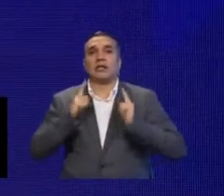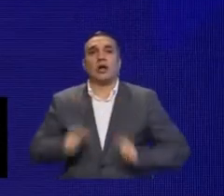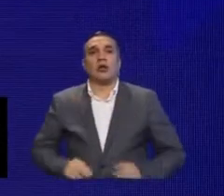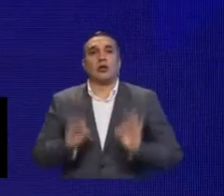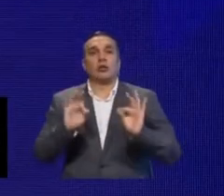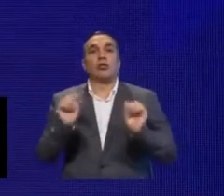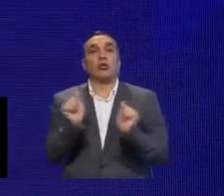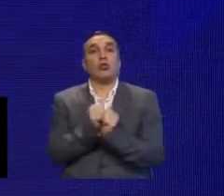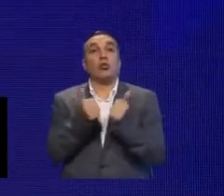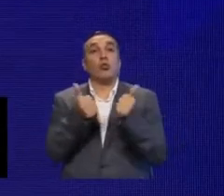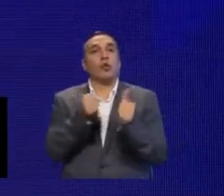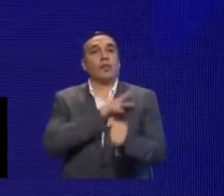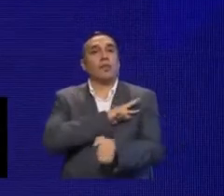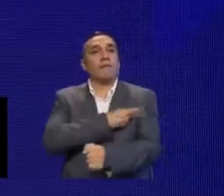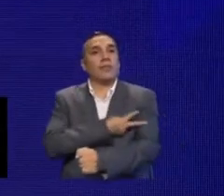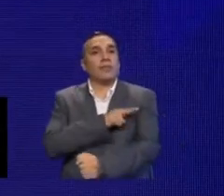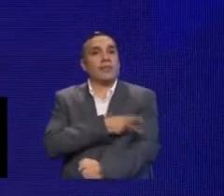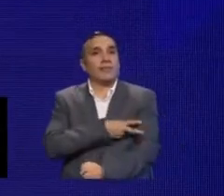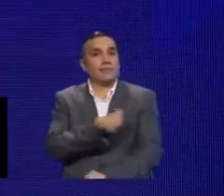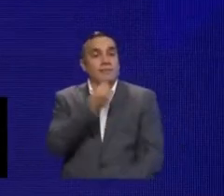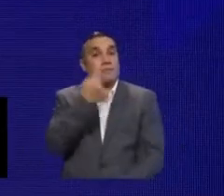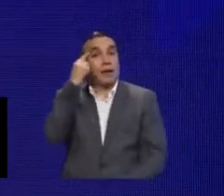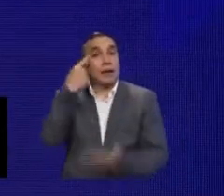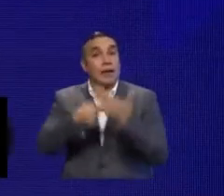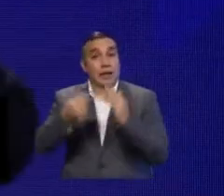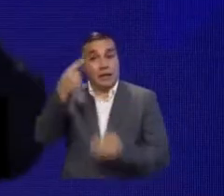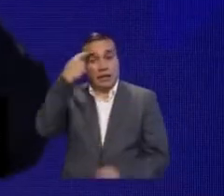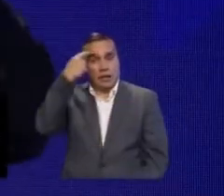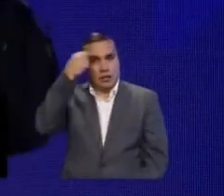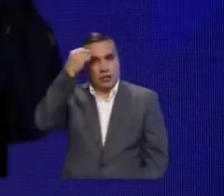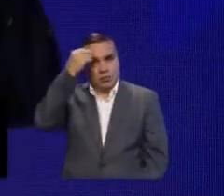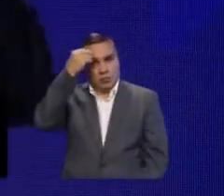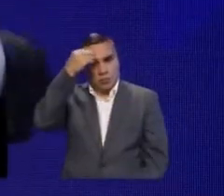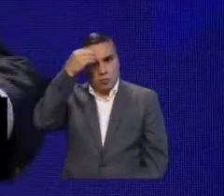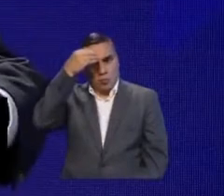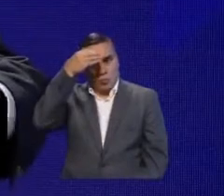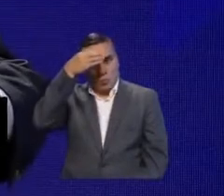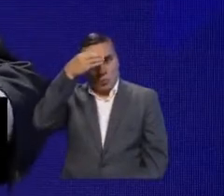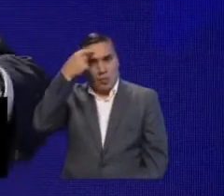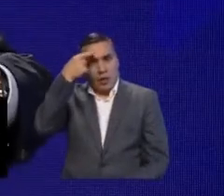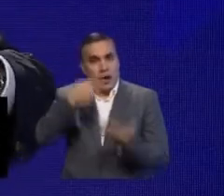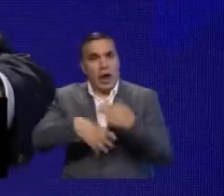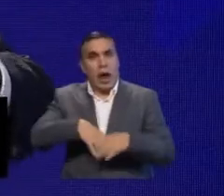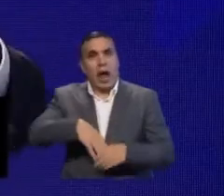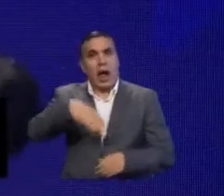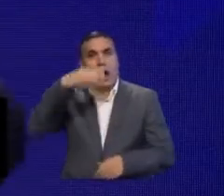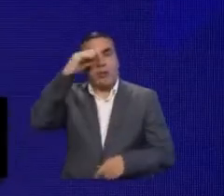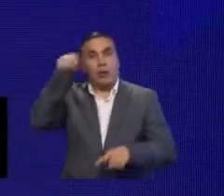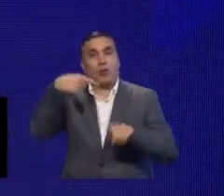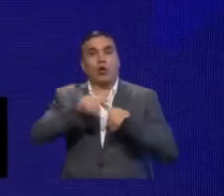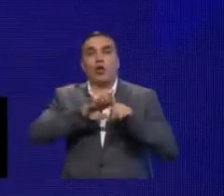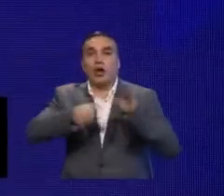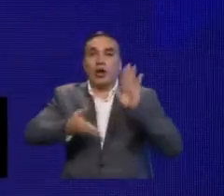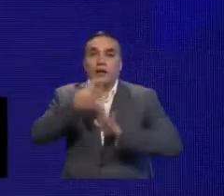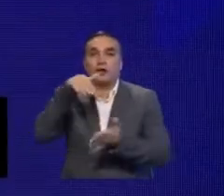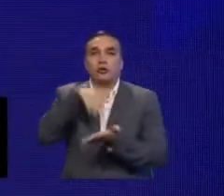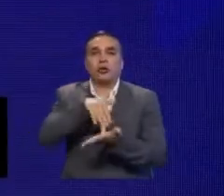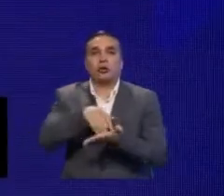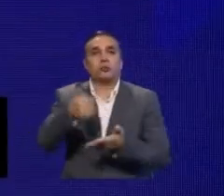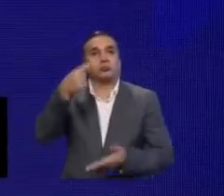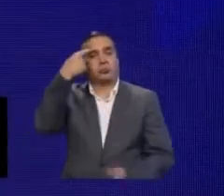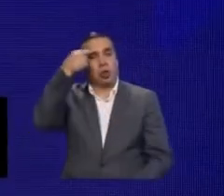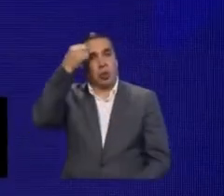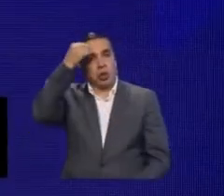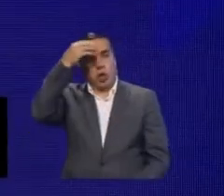buenas proteínas, para que ese cerebro pueda adaptarse al conocimiento cuando llegue la etapa escolar, colegial y